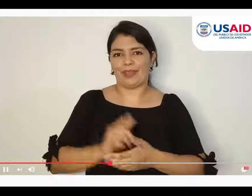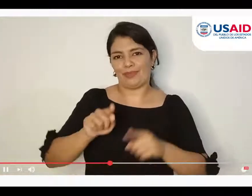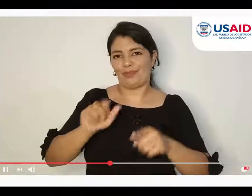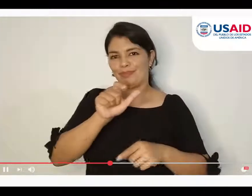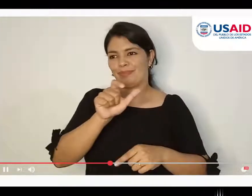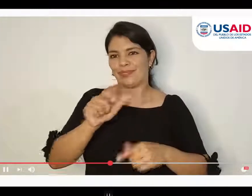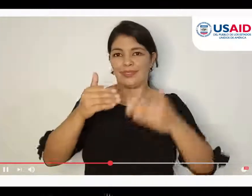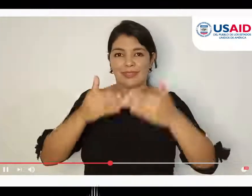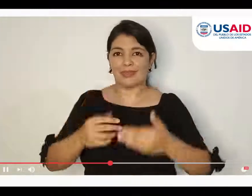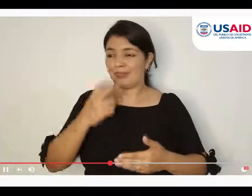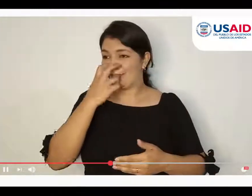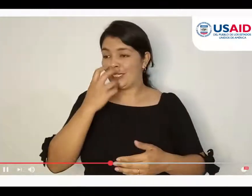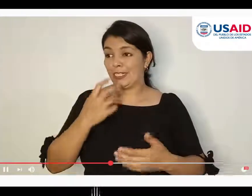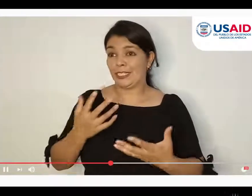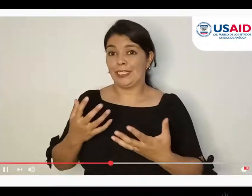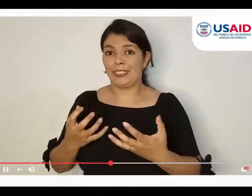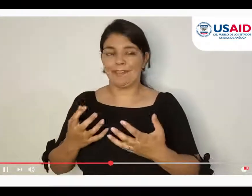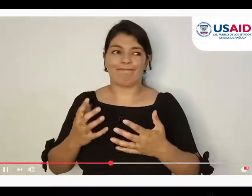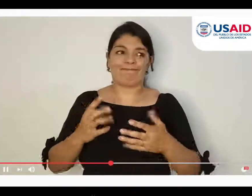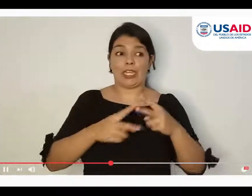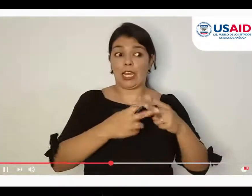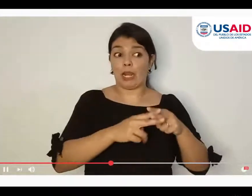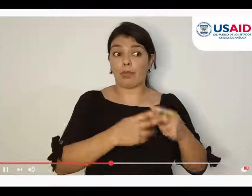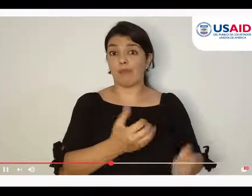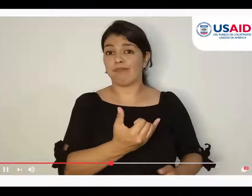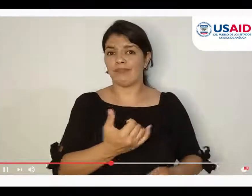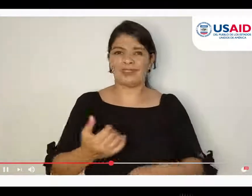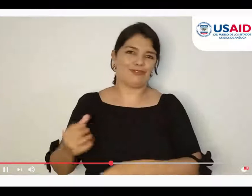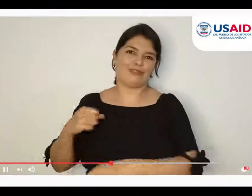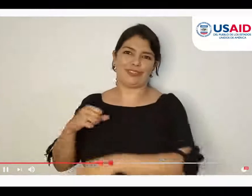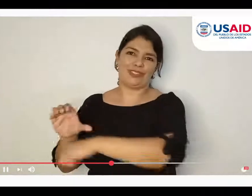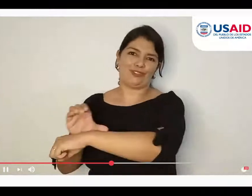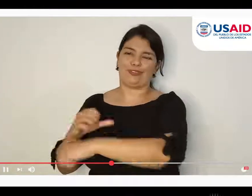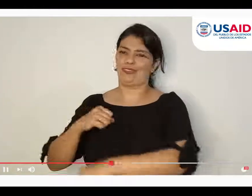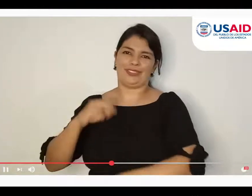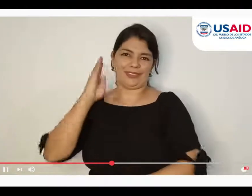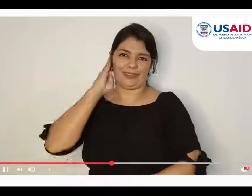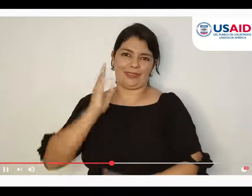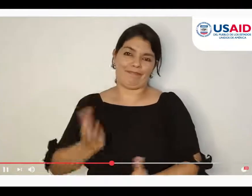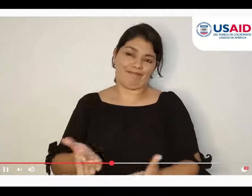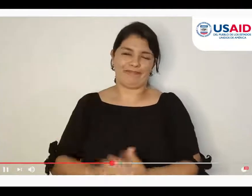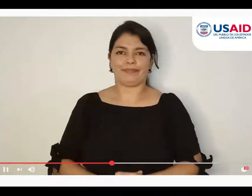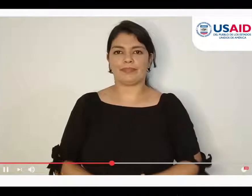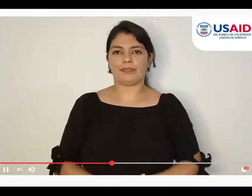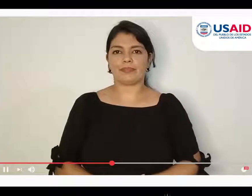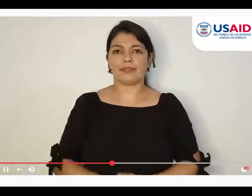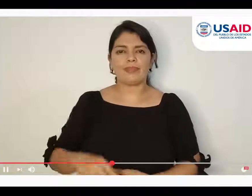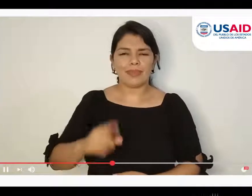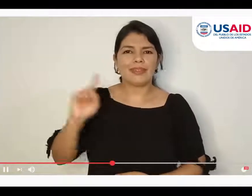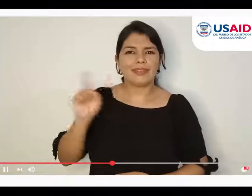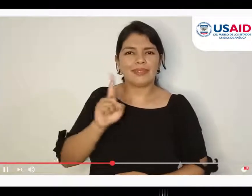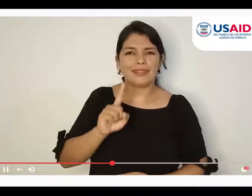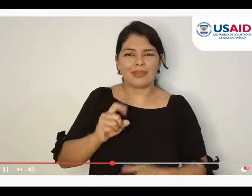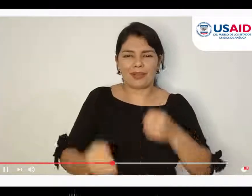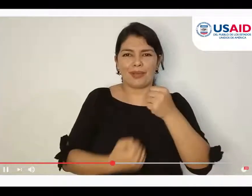visual estén, digamos, como con esta herramienta para la comunicación. A través de la historia, el acceso a los apoyos